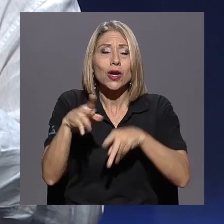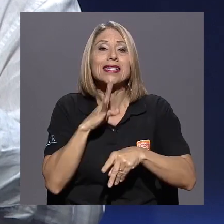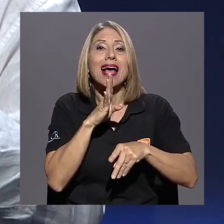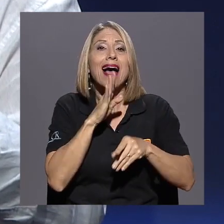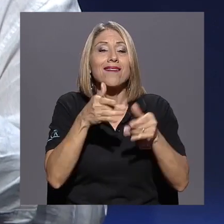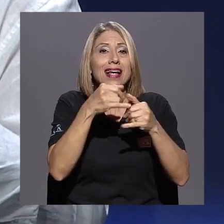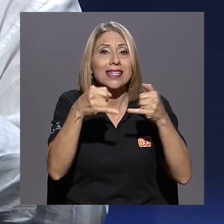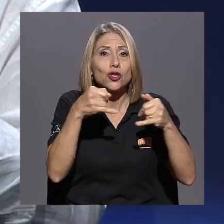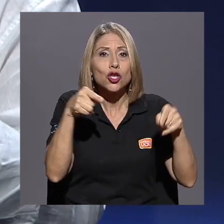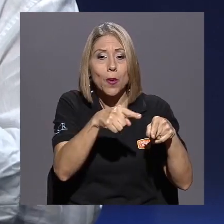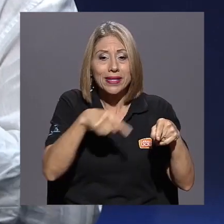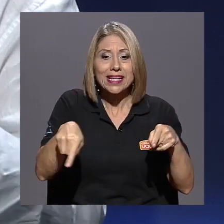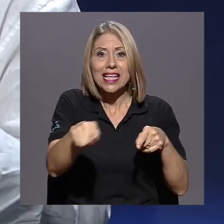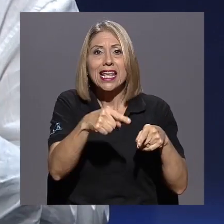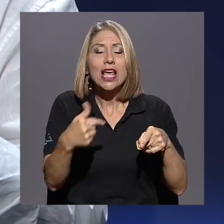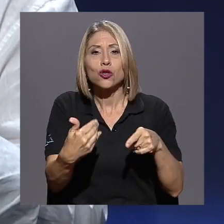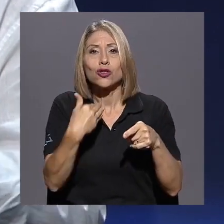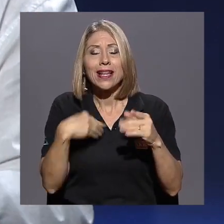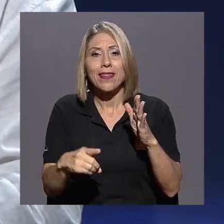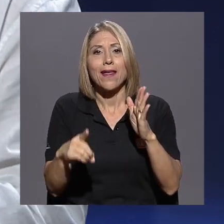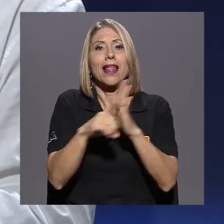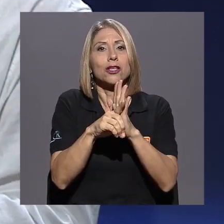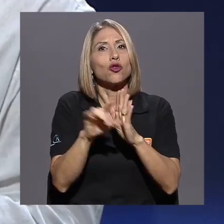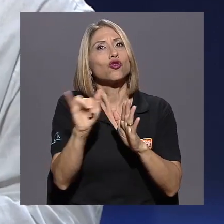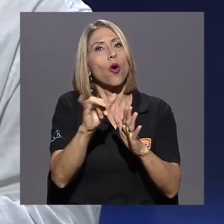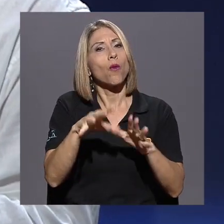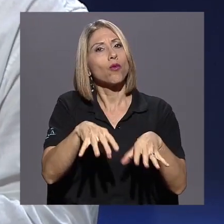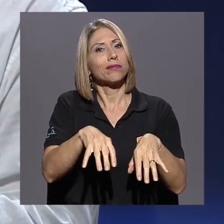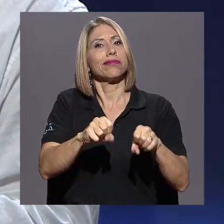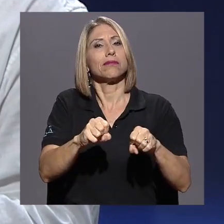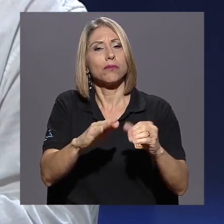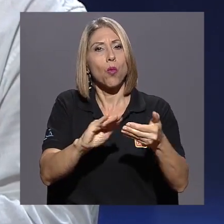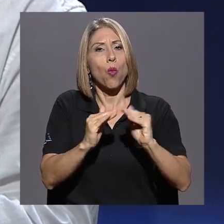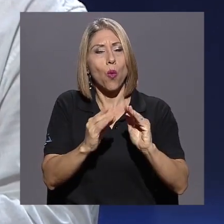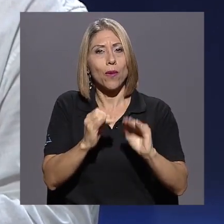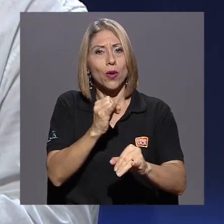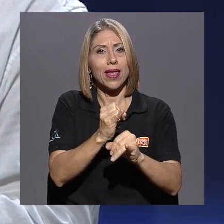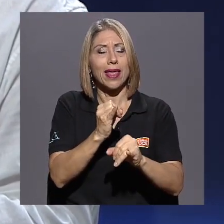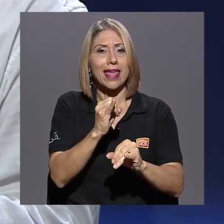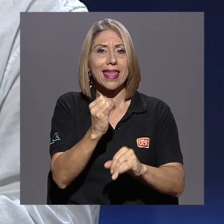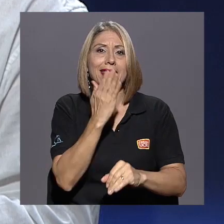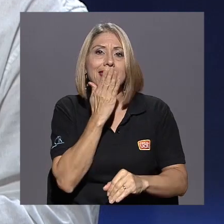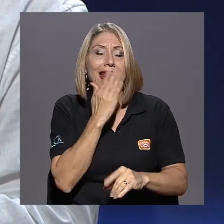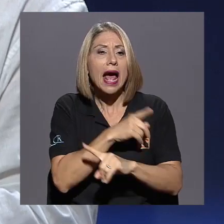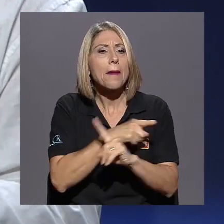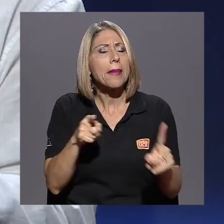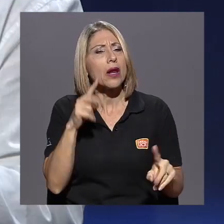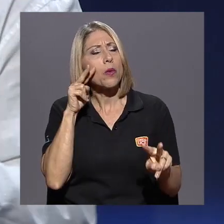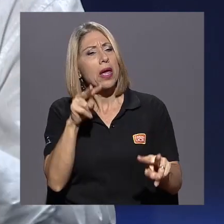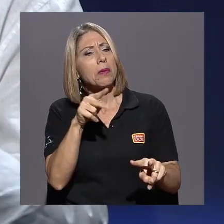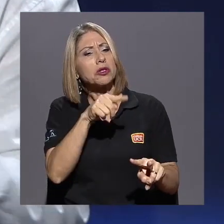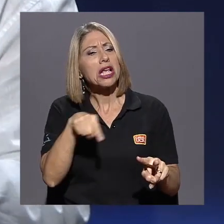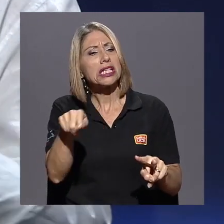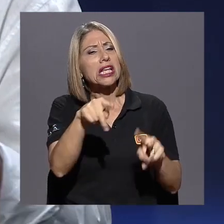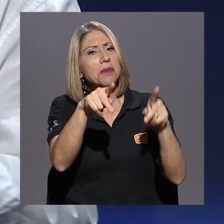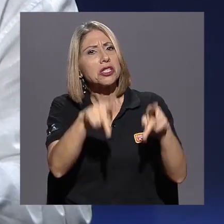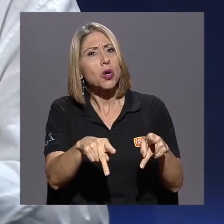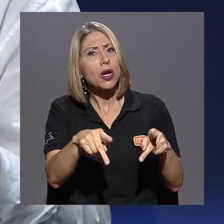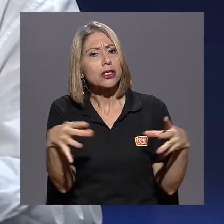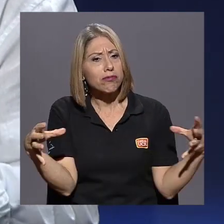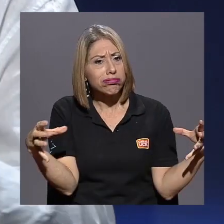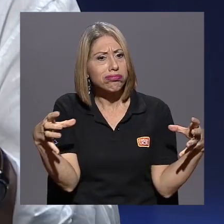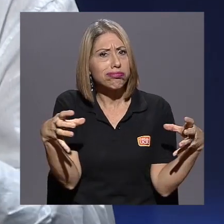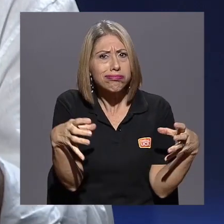como sujetos de estos derechos como un determinado pueblo indígena pero qué es lo que vemos son personas que viven esparcidas en